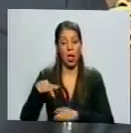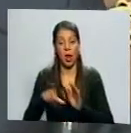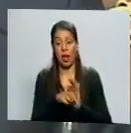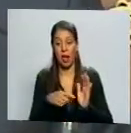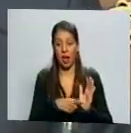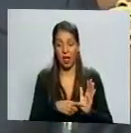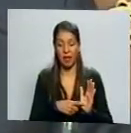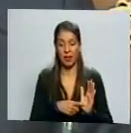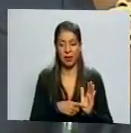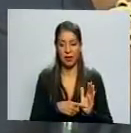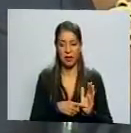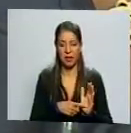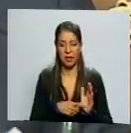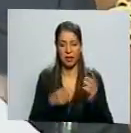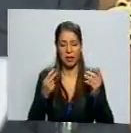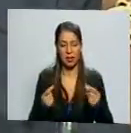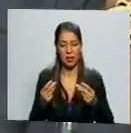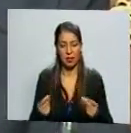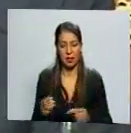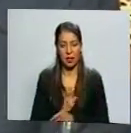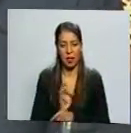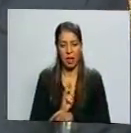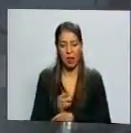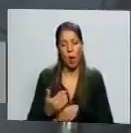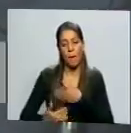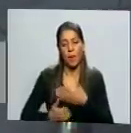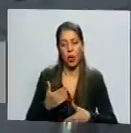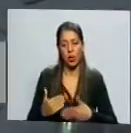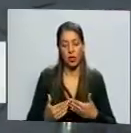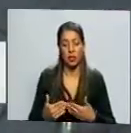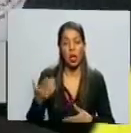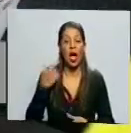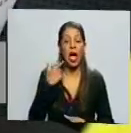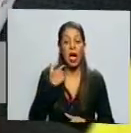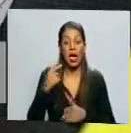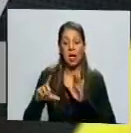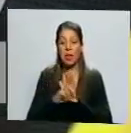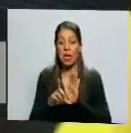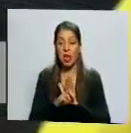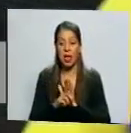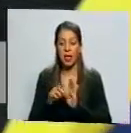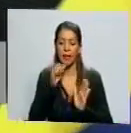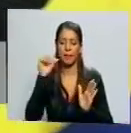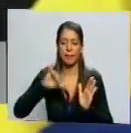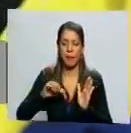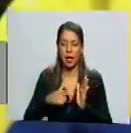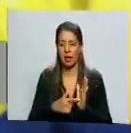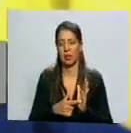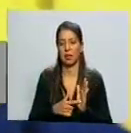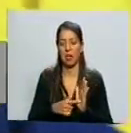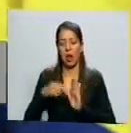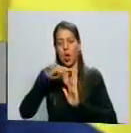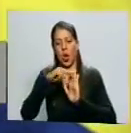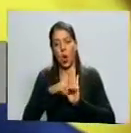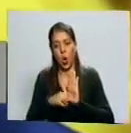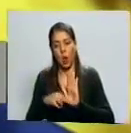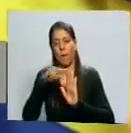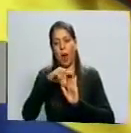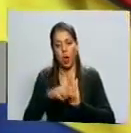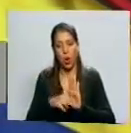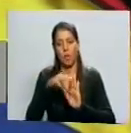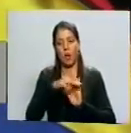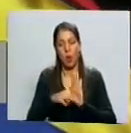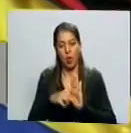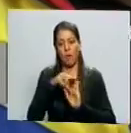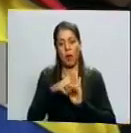hace expedito los procedimientos, la vieja ley, la vetusta ley, cumpliendo con requisitos de